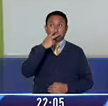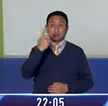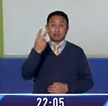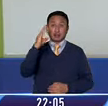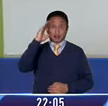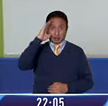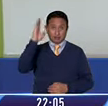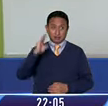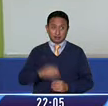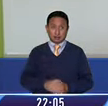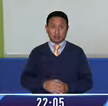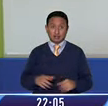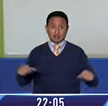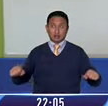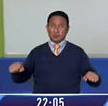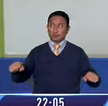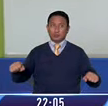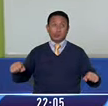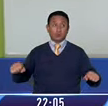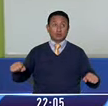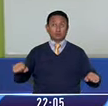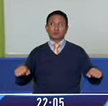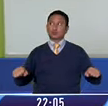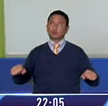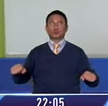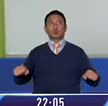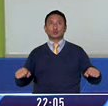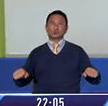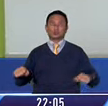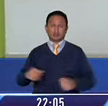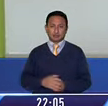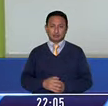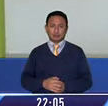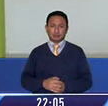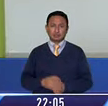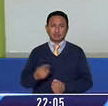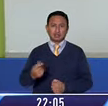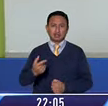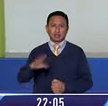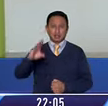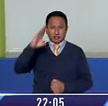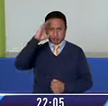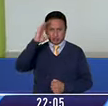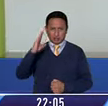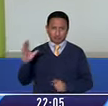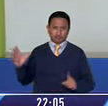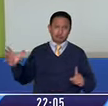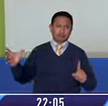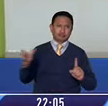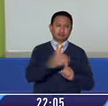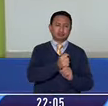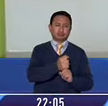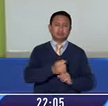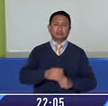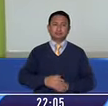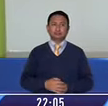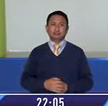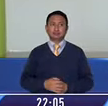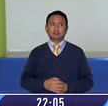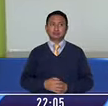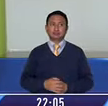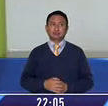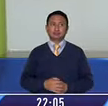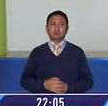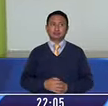policial adoptaron una conducta inusual, por lo que inmediatamente servidores policiales del distrito Quirindé